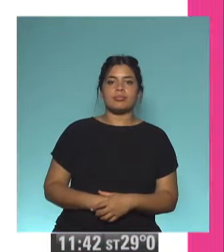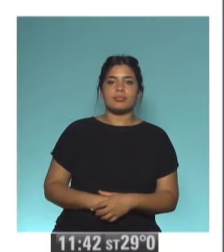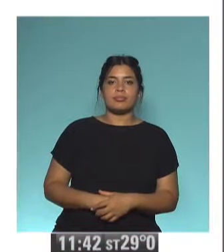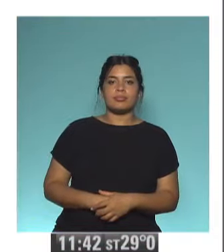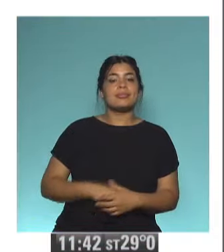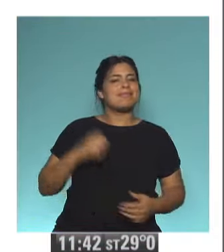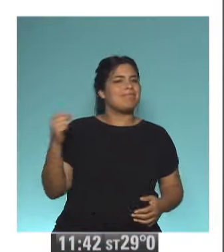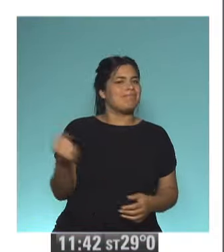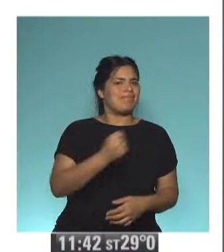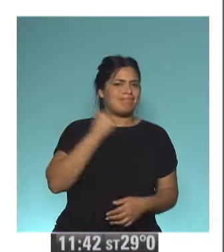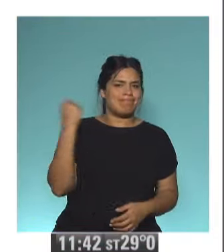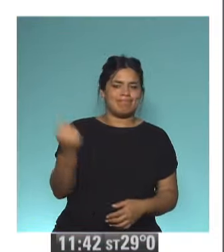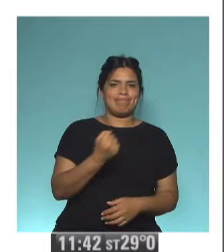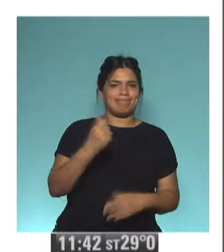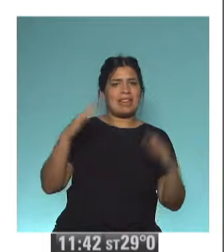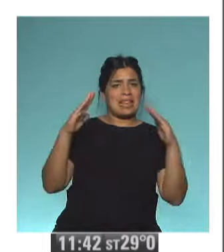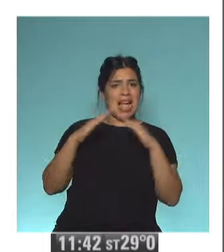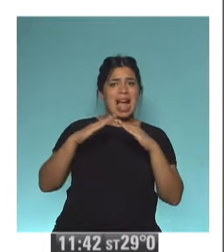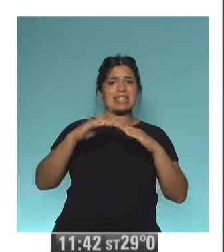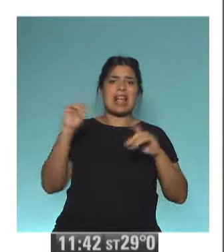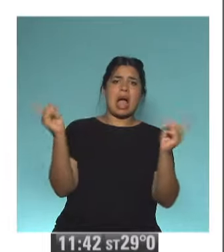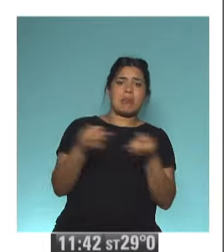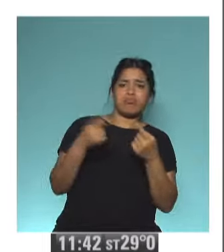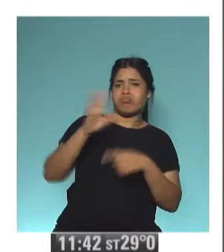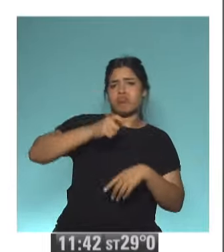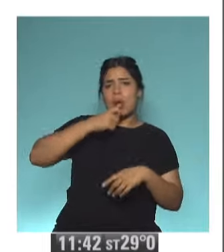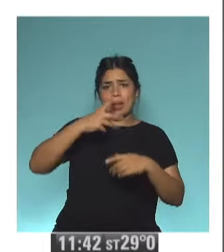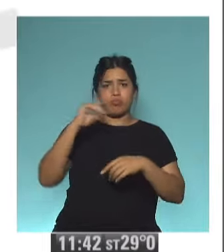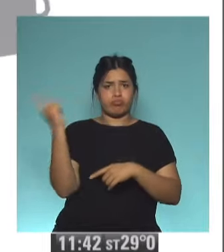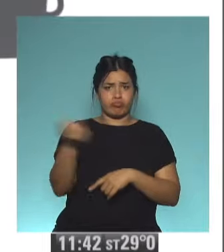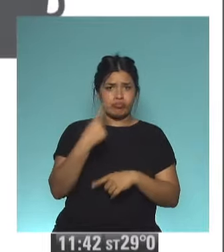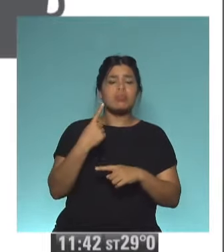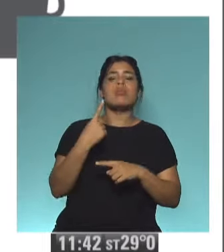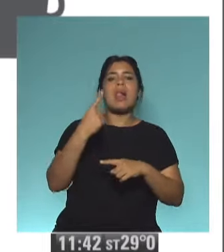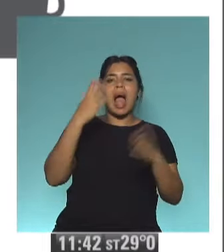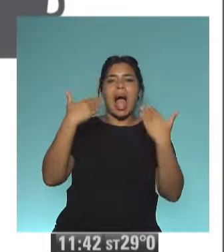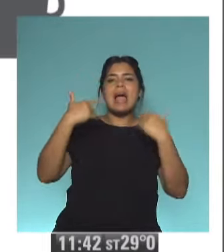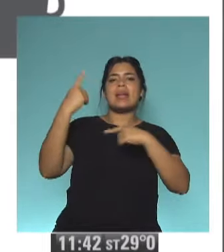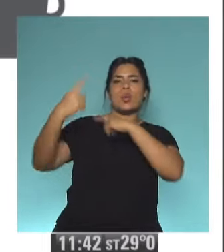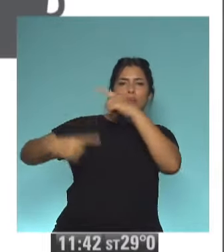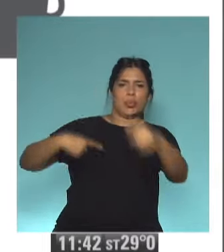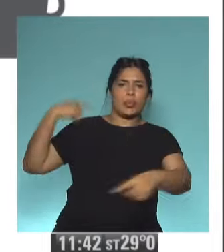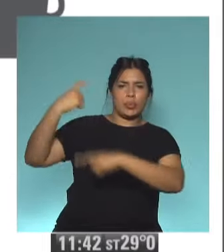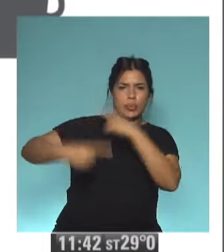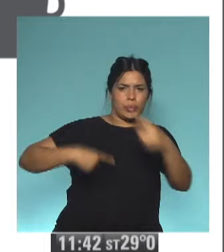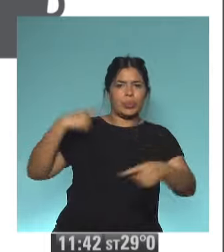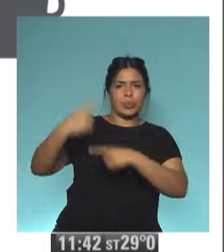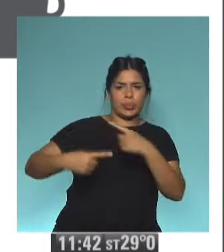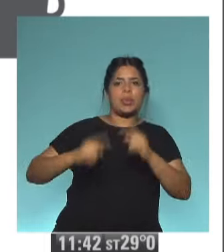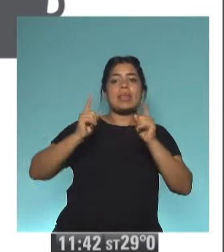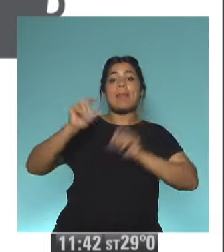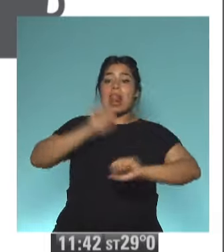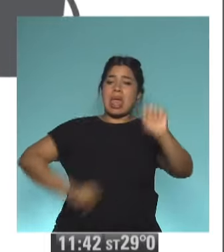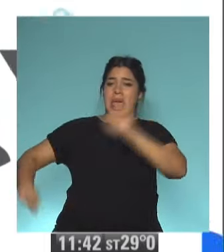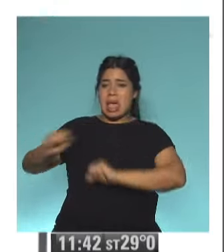Es muy importante mantener los ambientes ventilados para que el aire se renueve. Limpiar superficies disminuye la posibilidad de